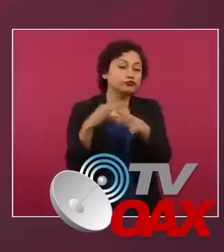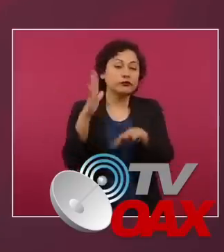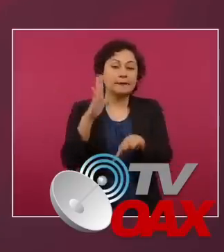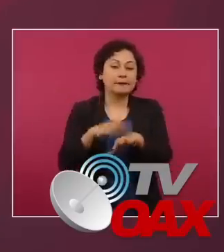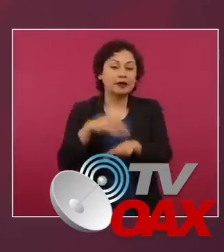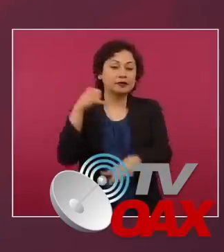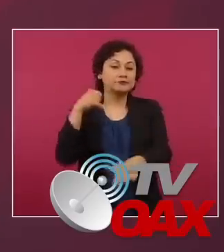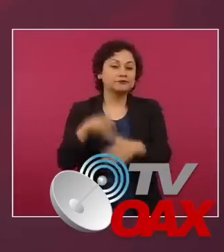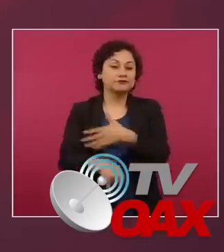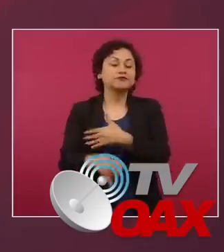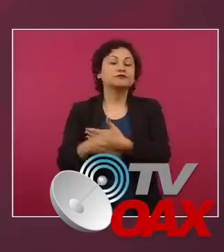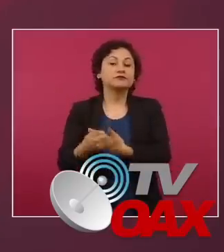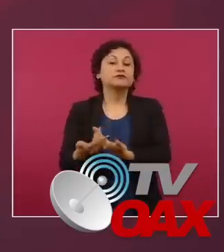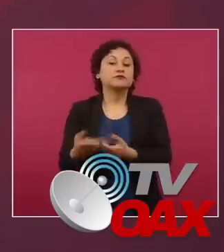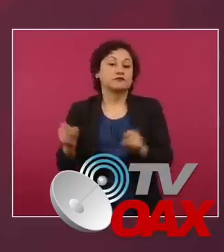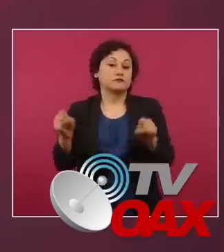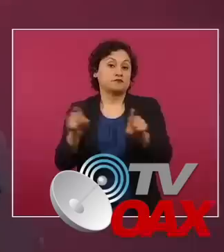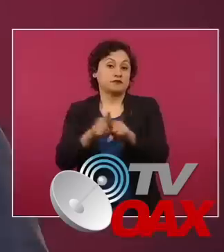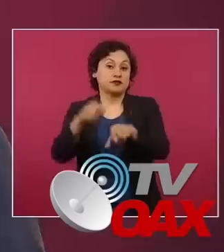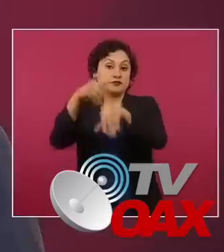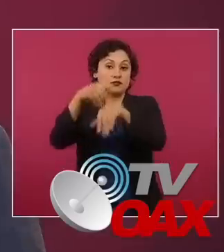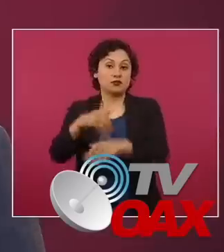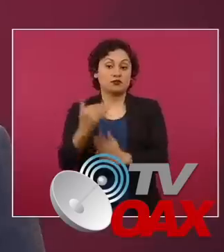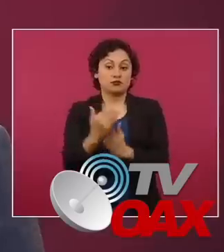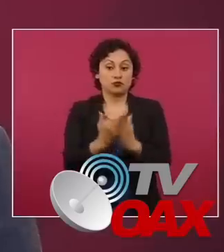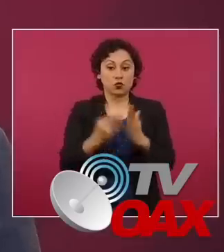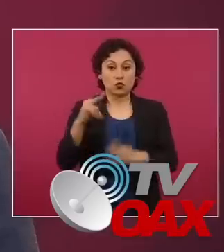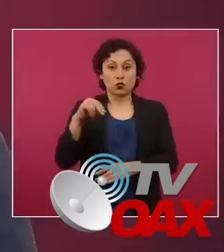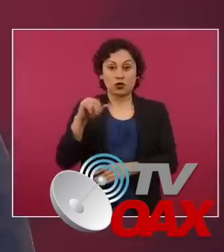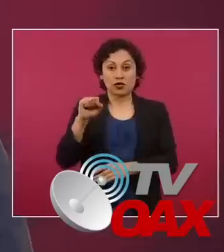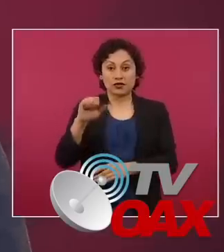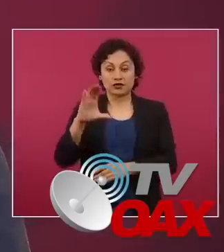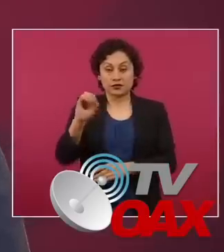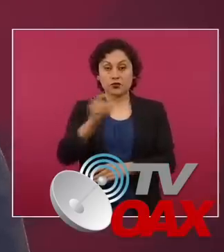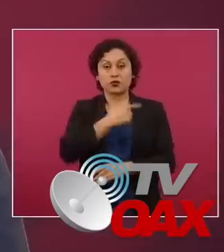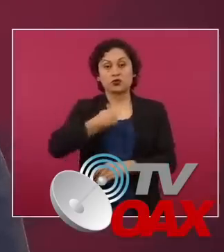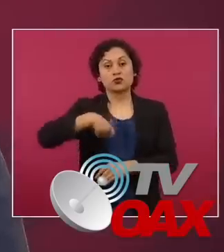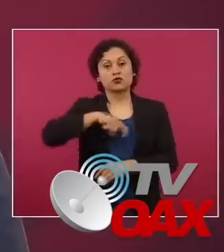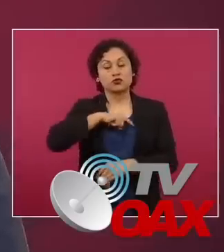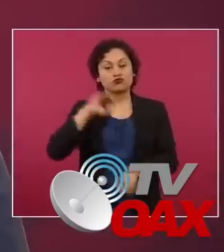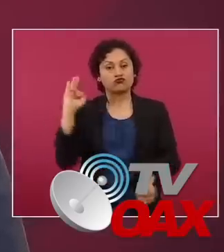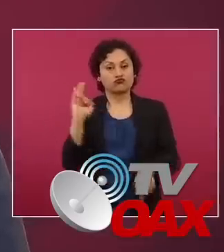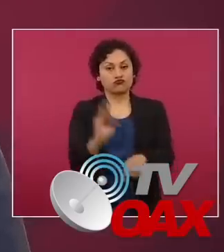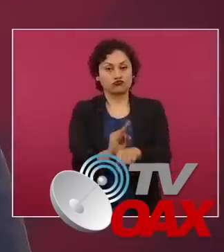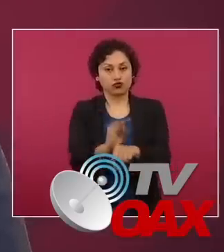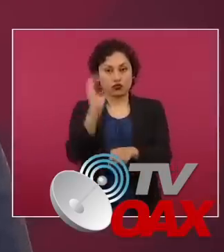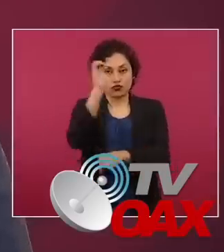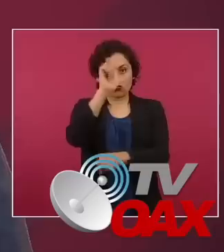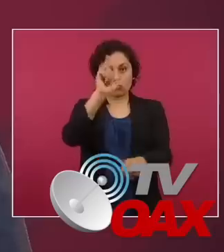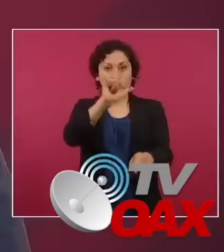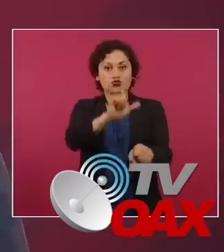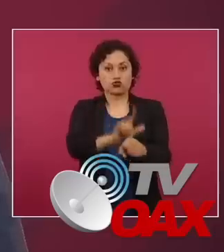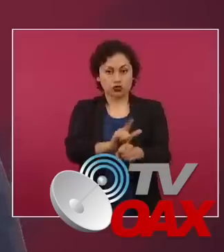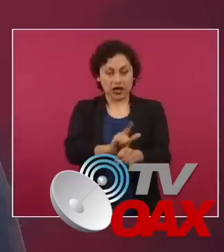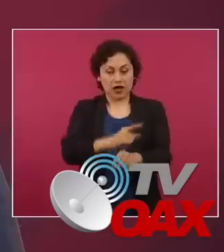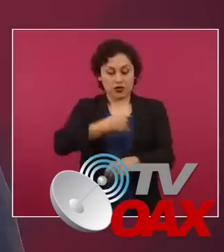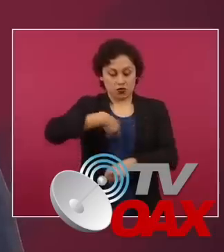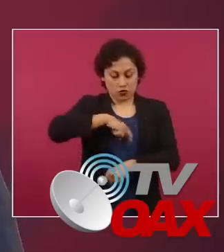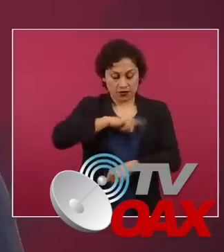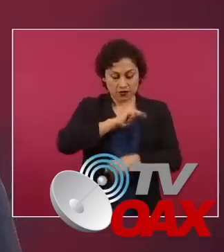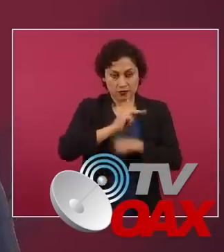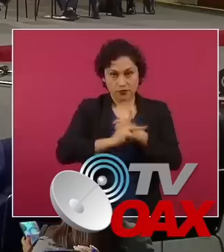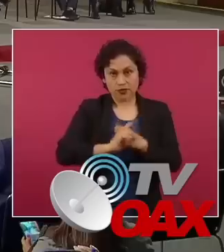marco de la UNESCO, ampliando nuestra alianza en defensa de los patrimonios culturales de otras